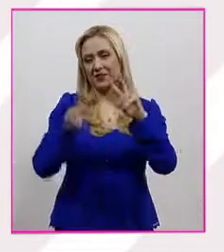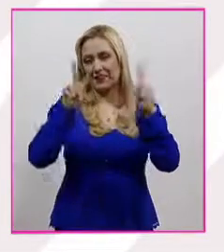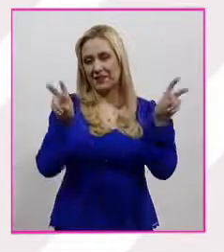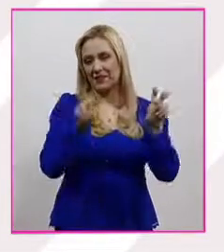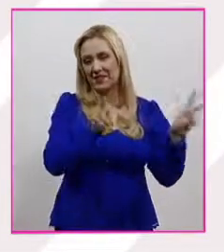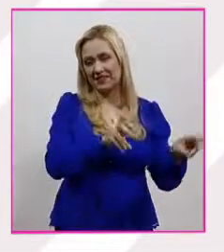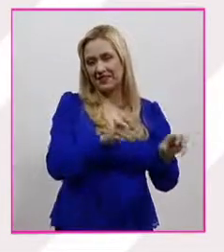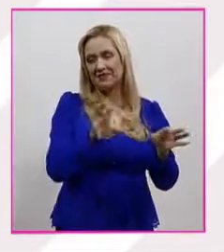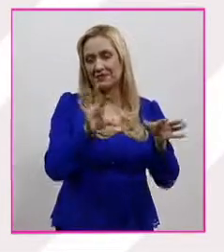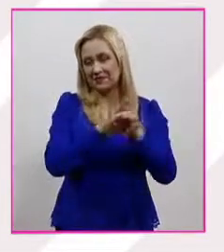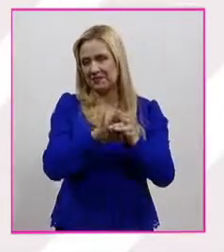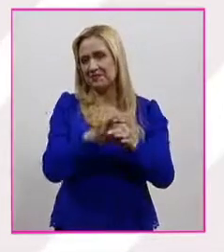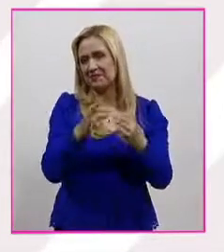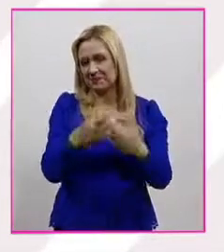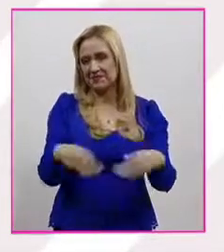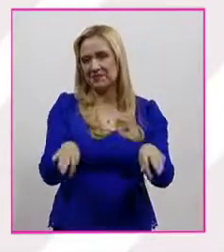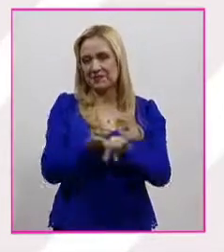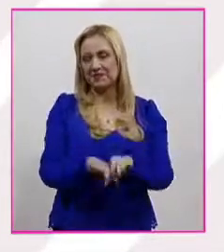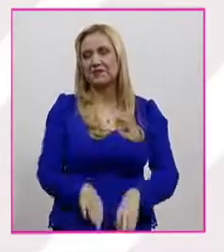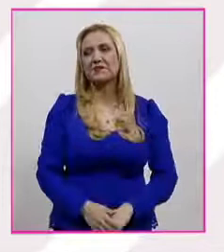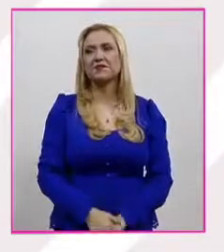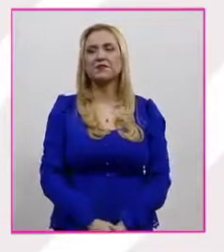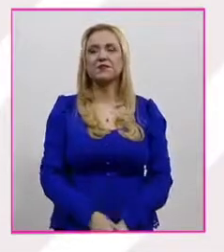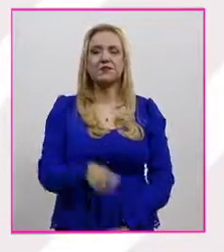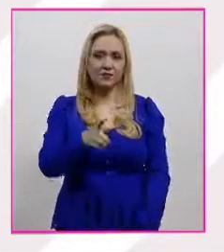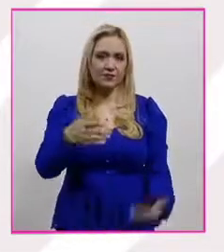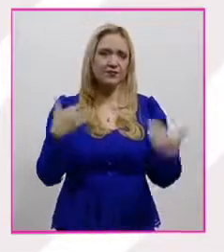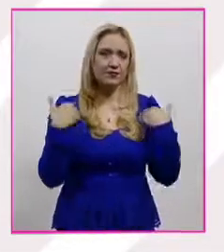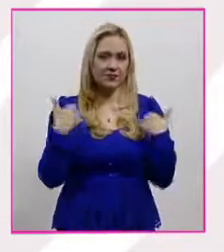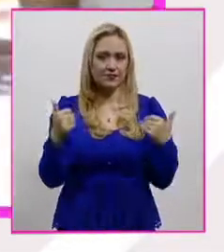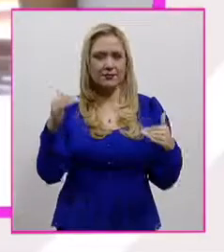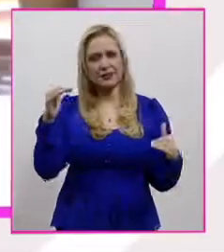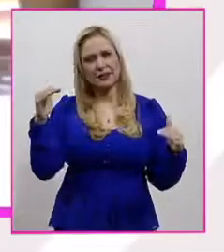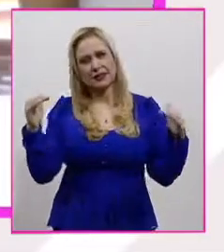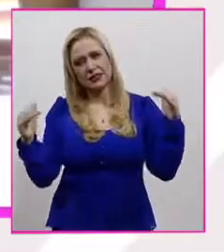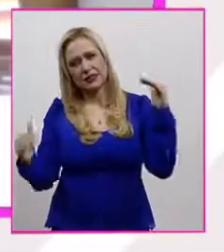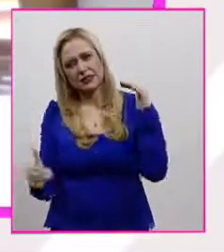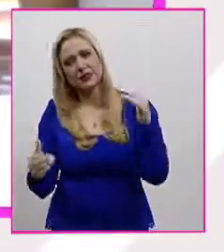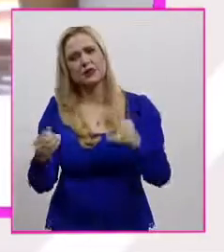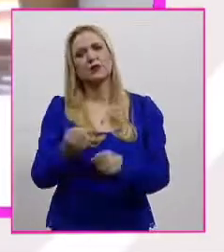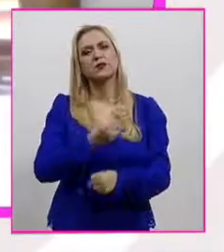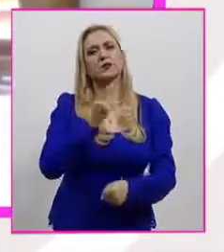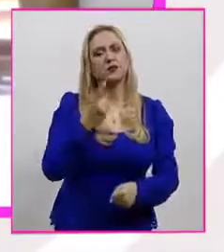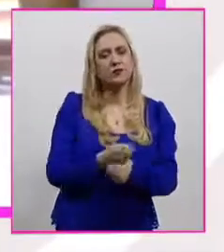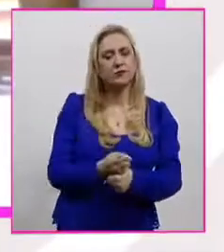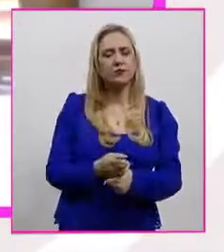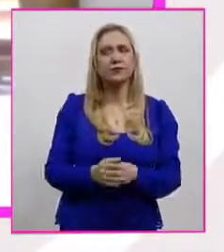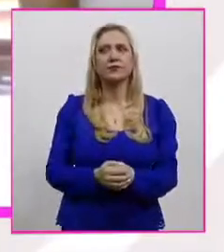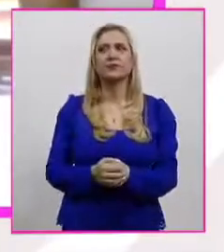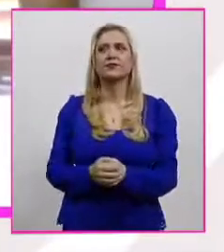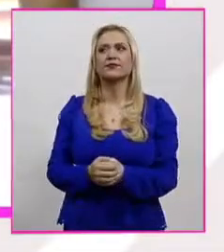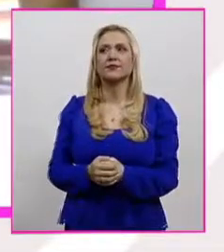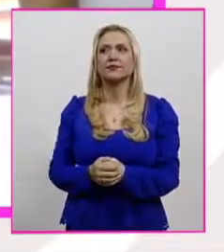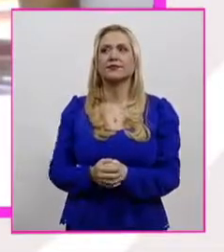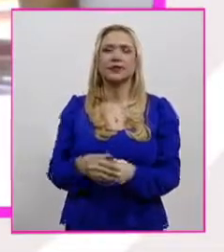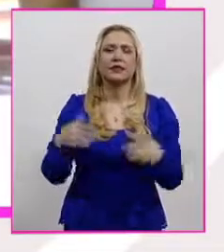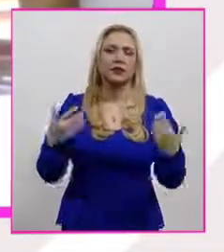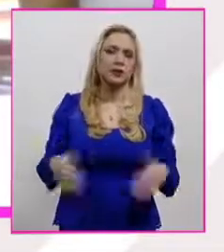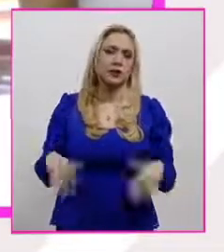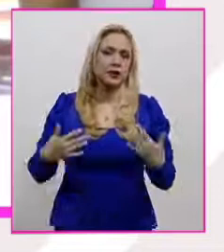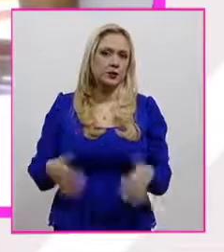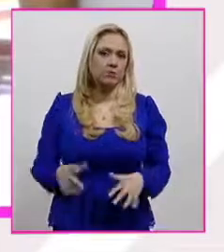Eh, Como podemos entender la desigualdad de oportunidades, entendida esto como el peso que